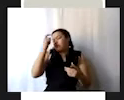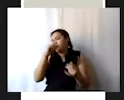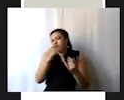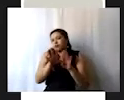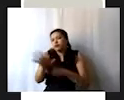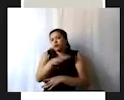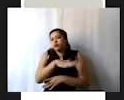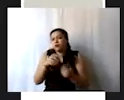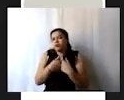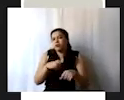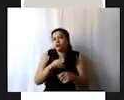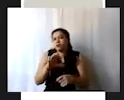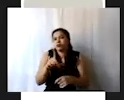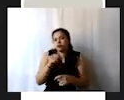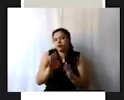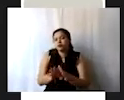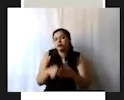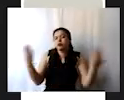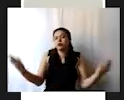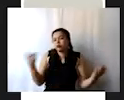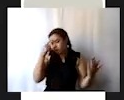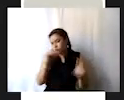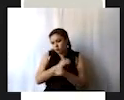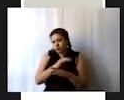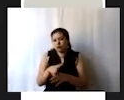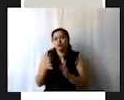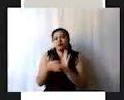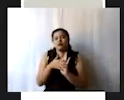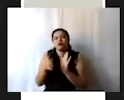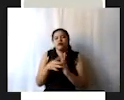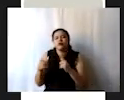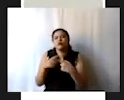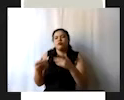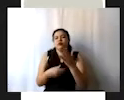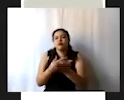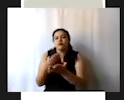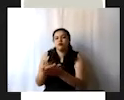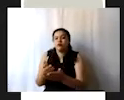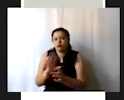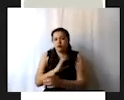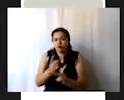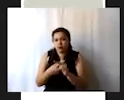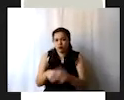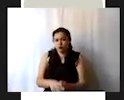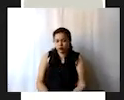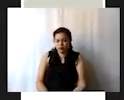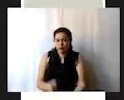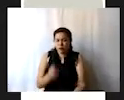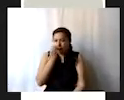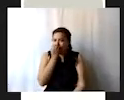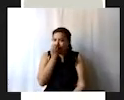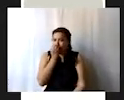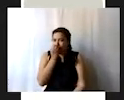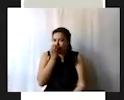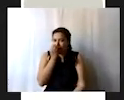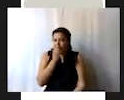la sociedad civil para poder elaborar un informe constructivo y alternativo. Sus experiencias iniciales